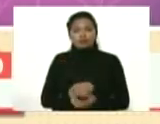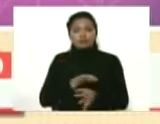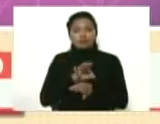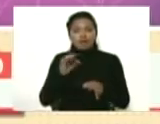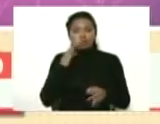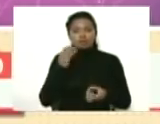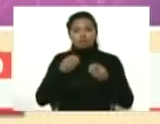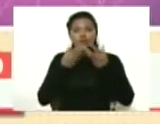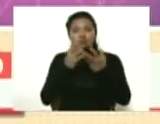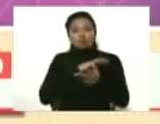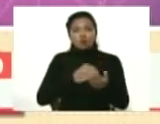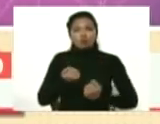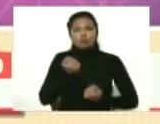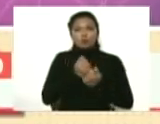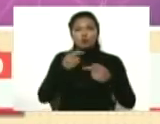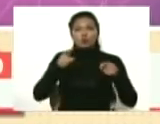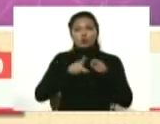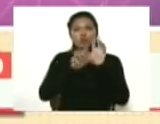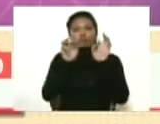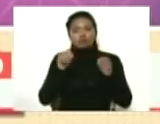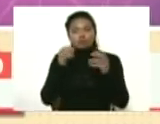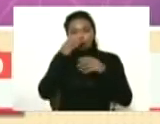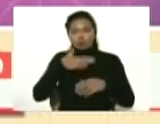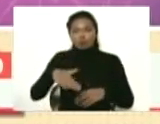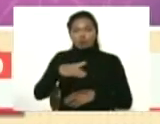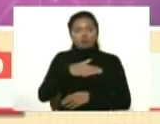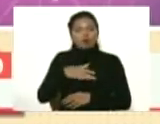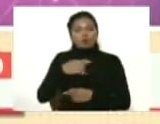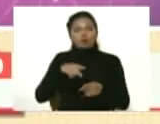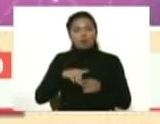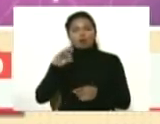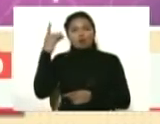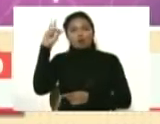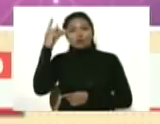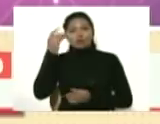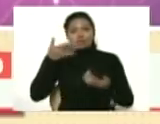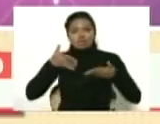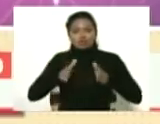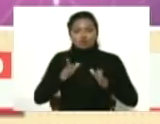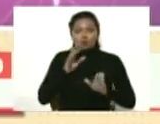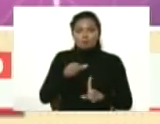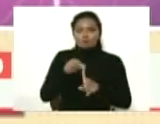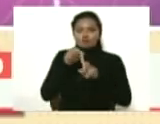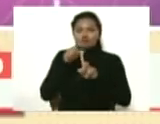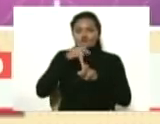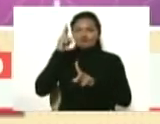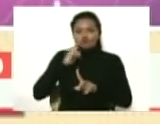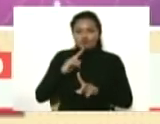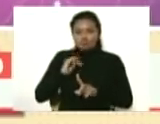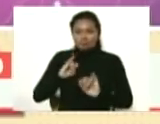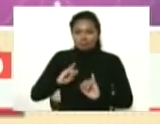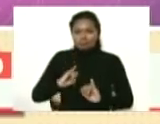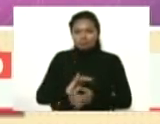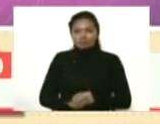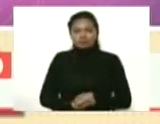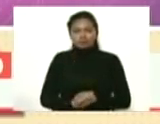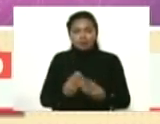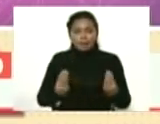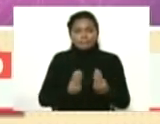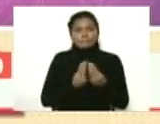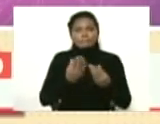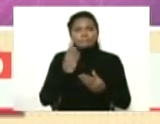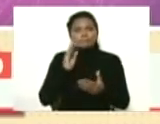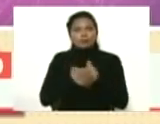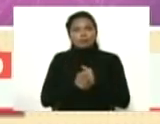expresar nuestra solidaridad con el pueblo boliviano, hijo de la predilecta del Libertador, y al compañero